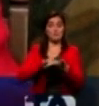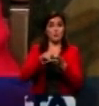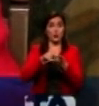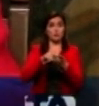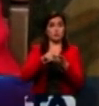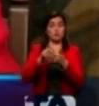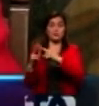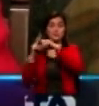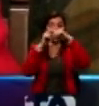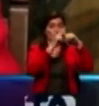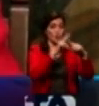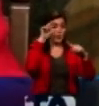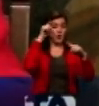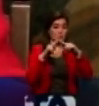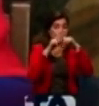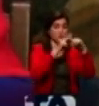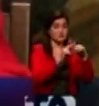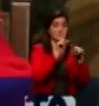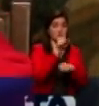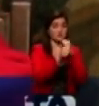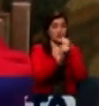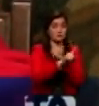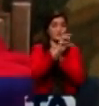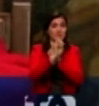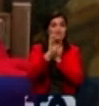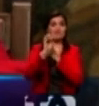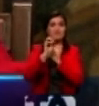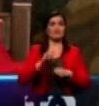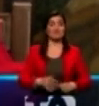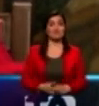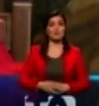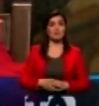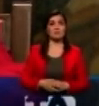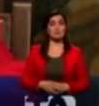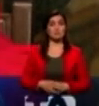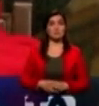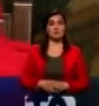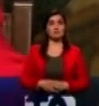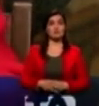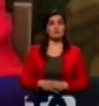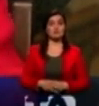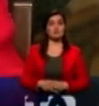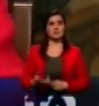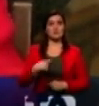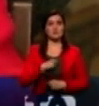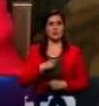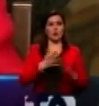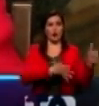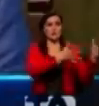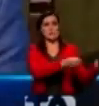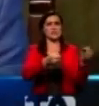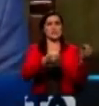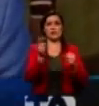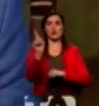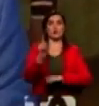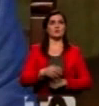de comodato para 100 años, no sea otra vez un sujeto de pronto de decir que nos vamos a quitar la sede de la